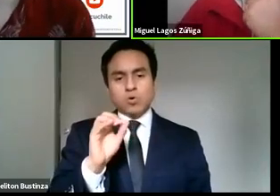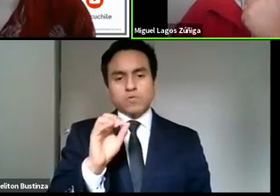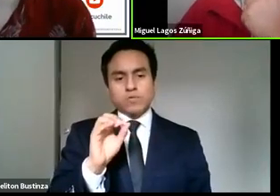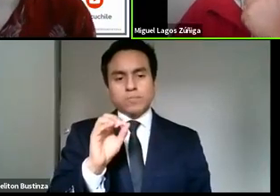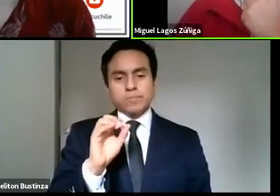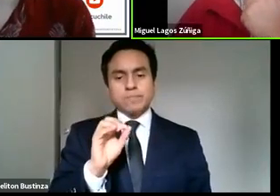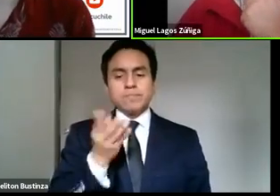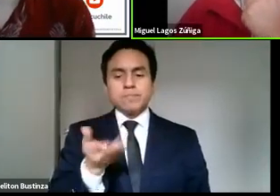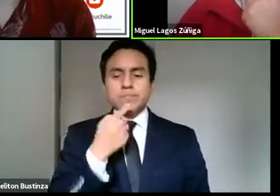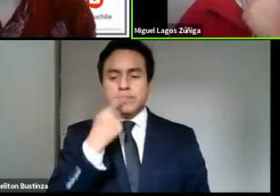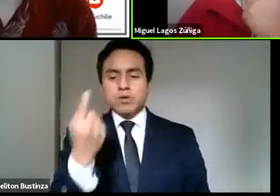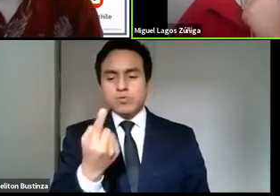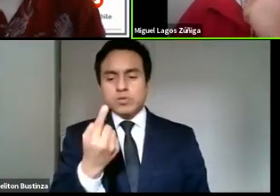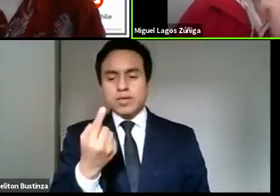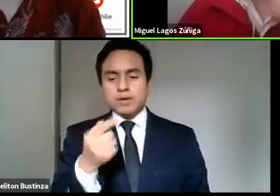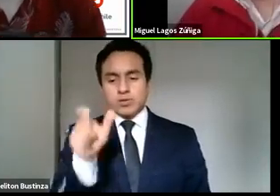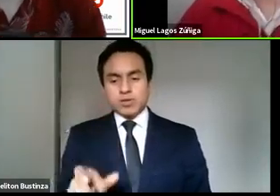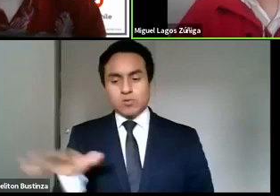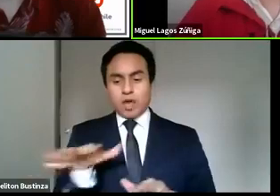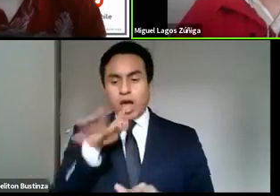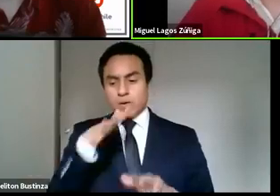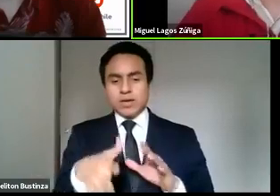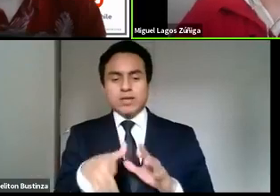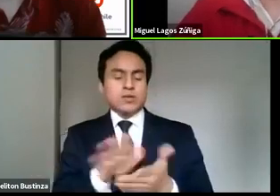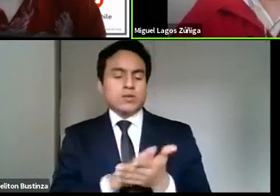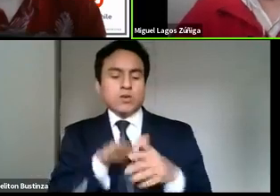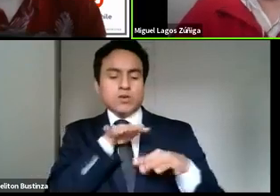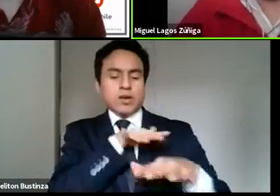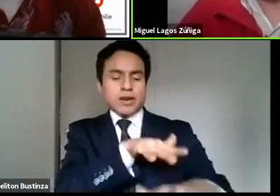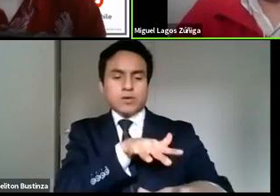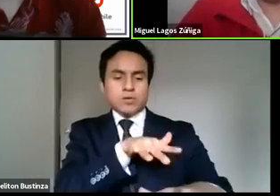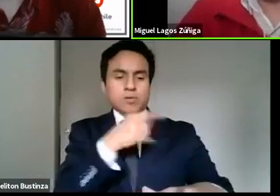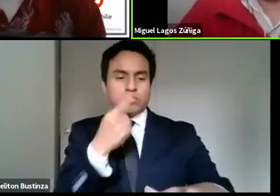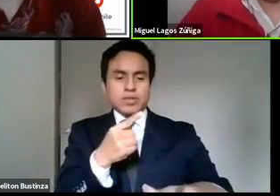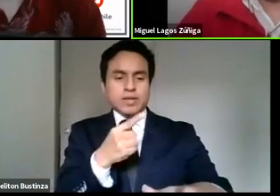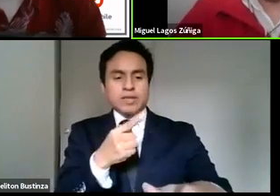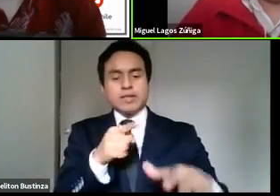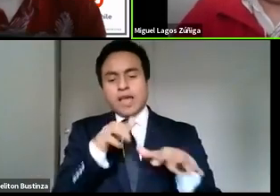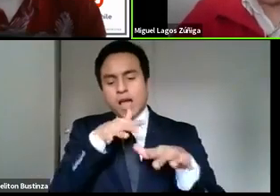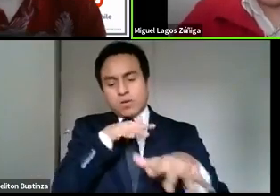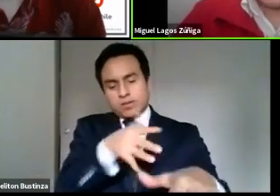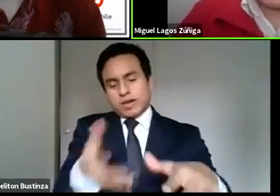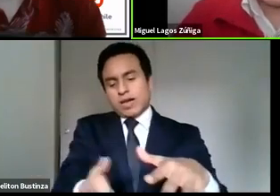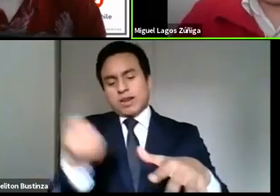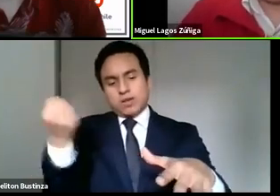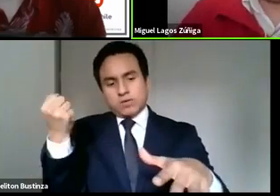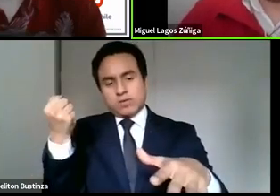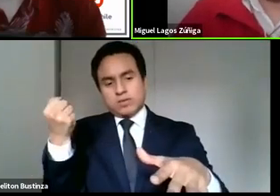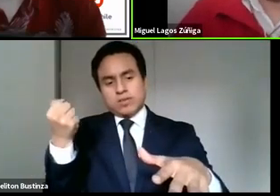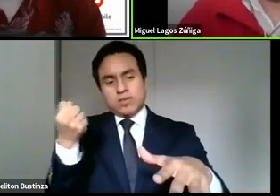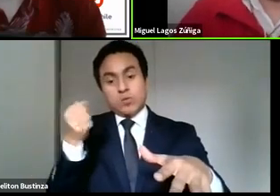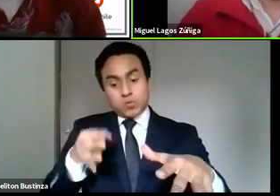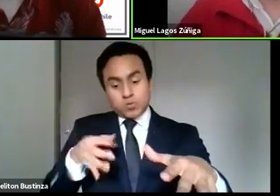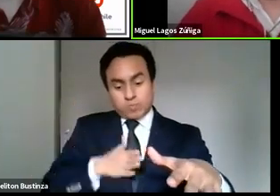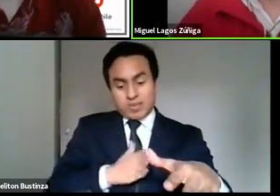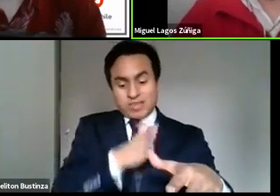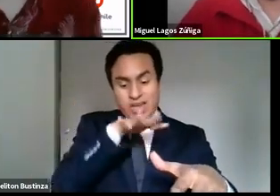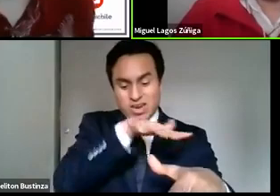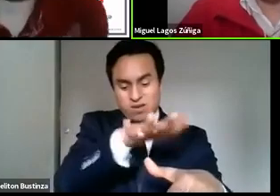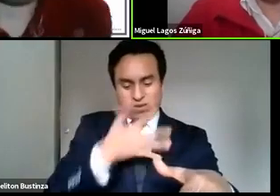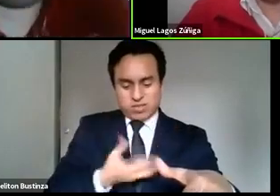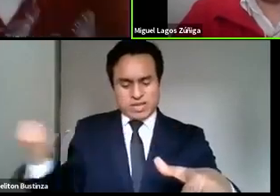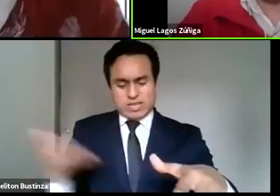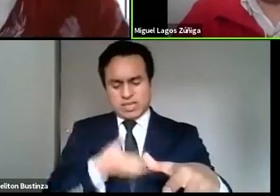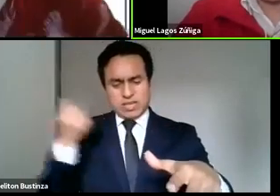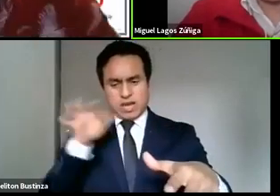si usted le pregunta a un usuario, yo le voy a sacar agua del río en la cabecera, es decir, donde nace,